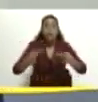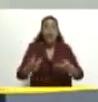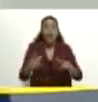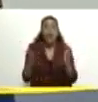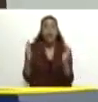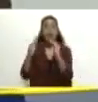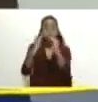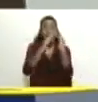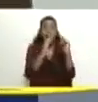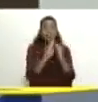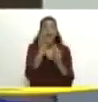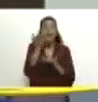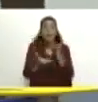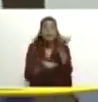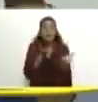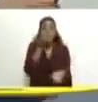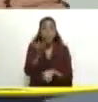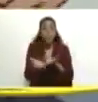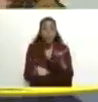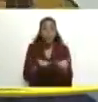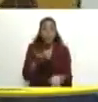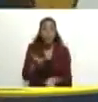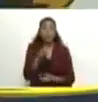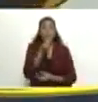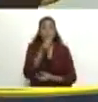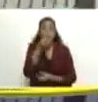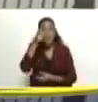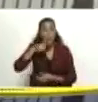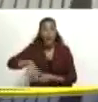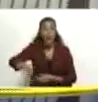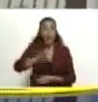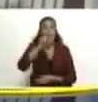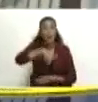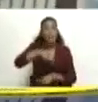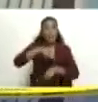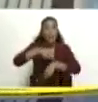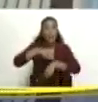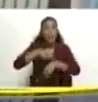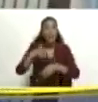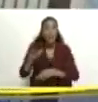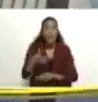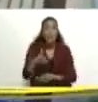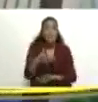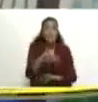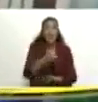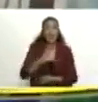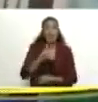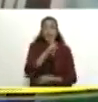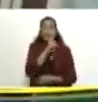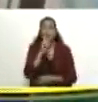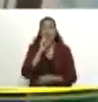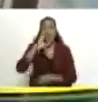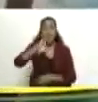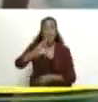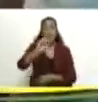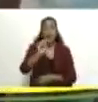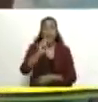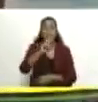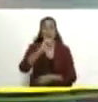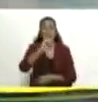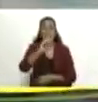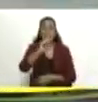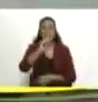presidente, friendo un pescadito. Estamos friendo un carite con casabe y